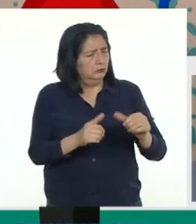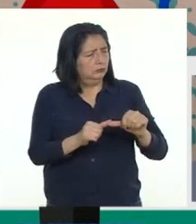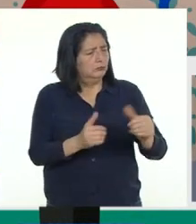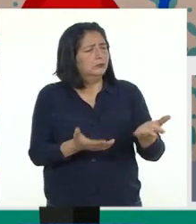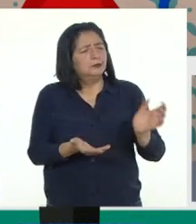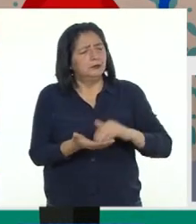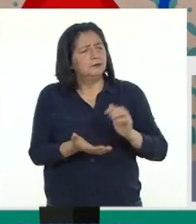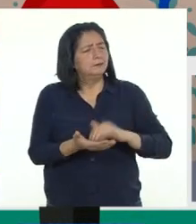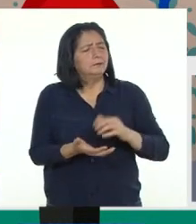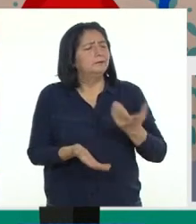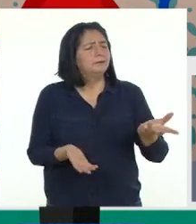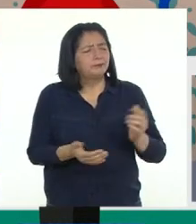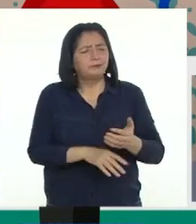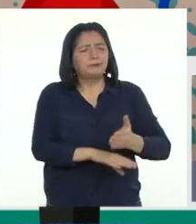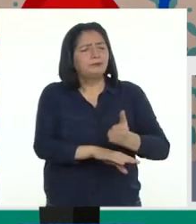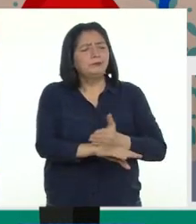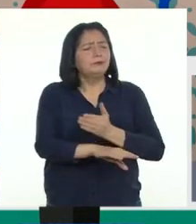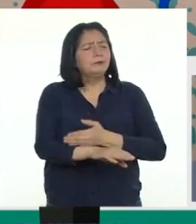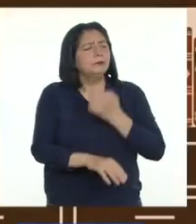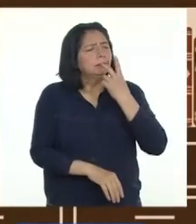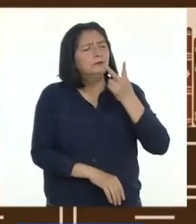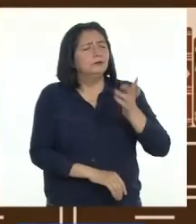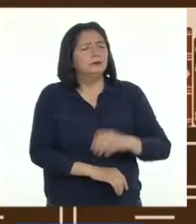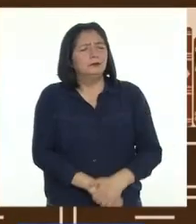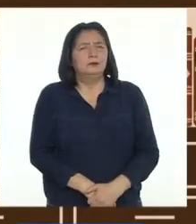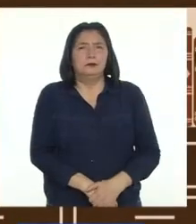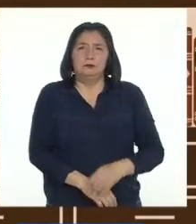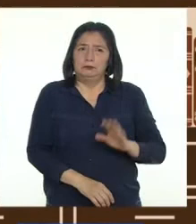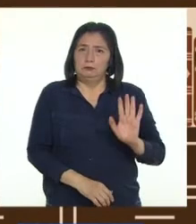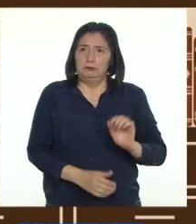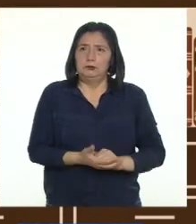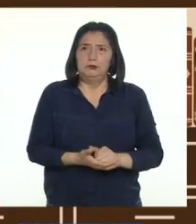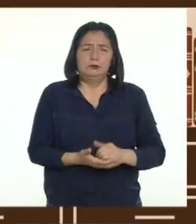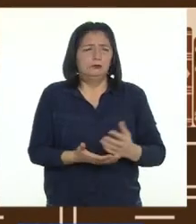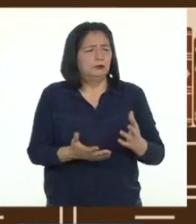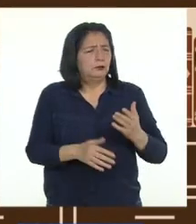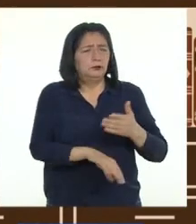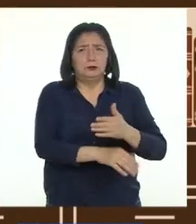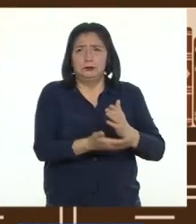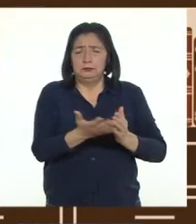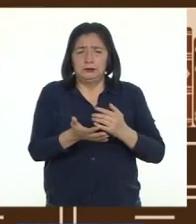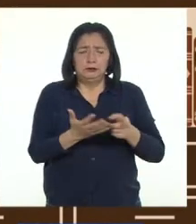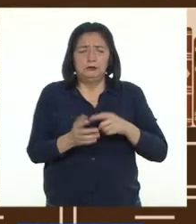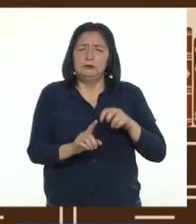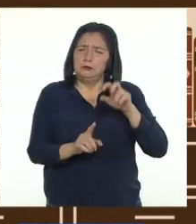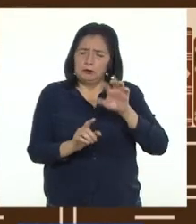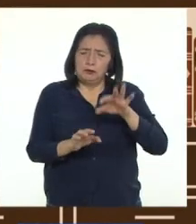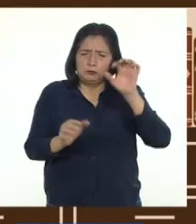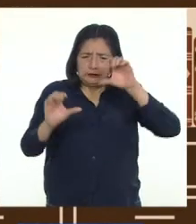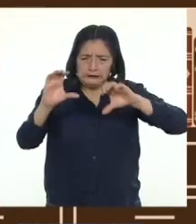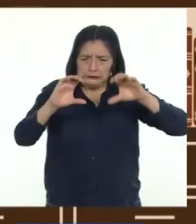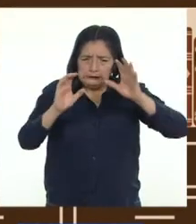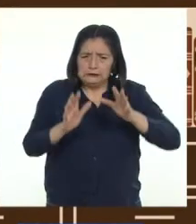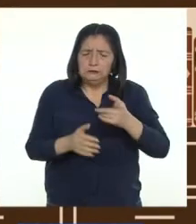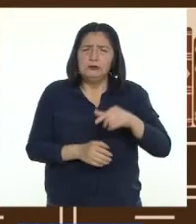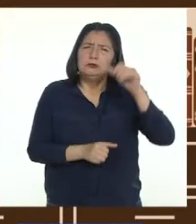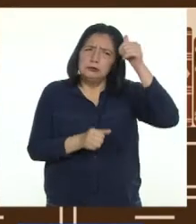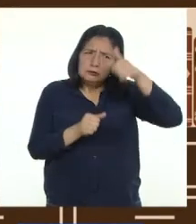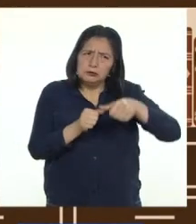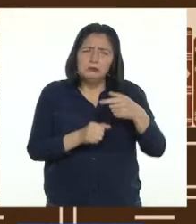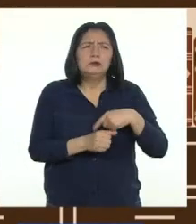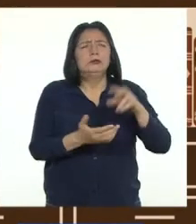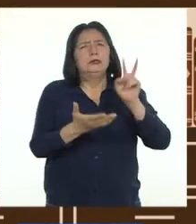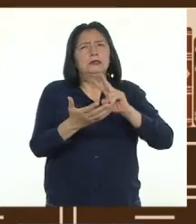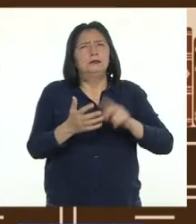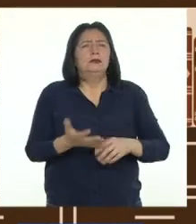¿Qué otros logros han visto? Gran parte de nuestros logros han sido descubrimientos científicos. Recuerdo que leímos